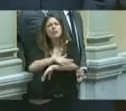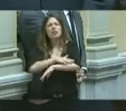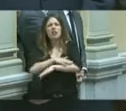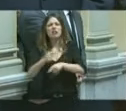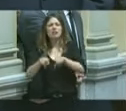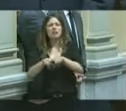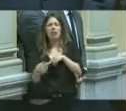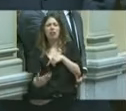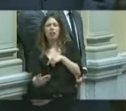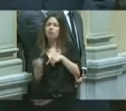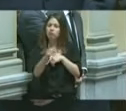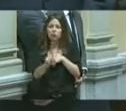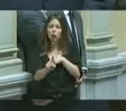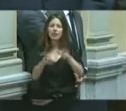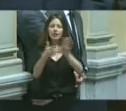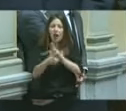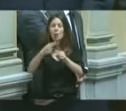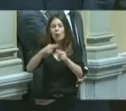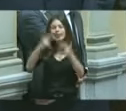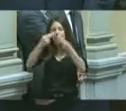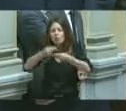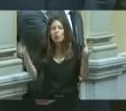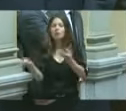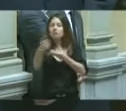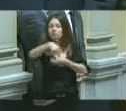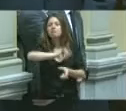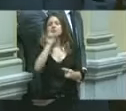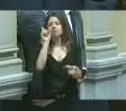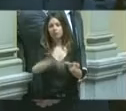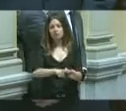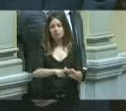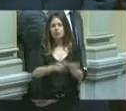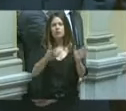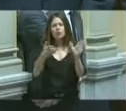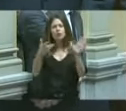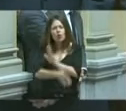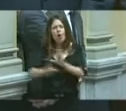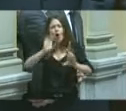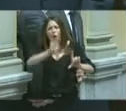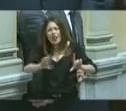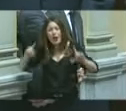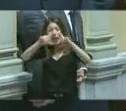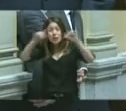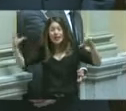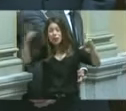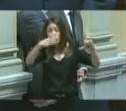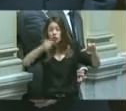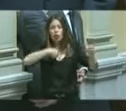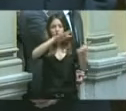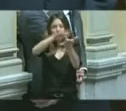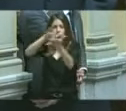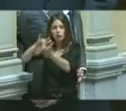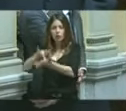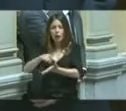edad, sino actores fundamentales de la política pública. Me he comprometido a visitar todos los concejos de Asturias, y así lo haré. Mi